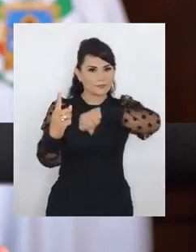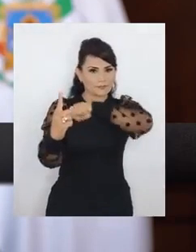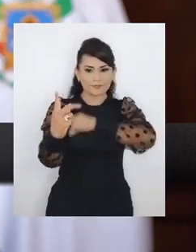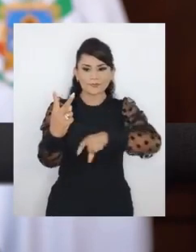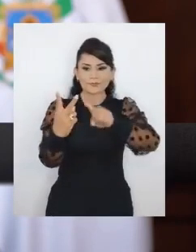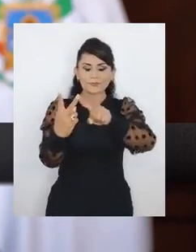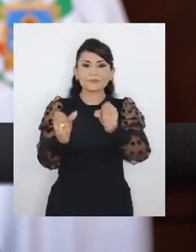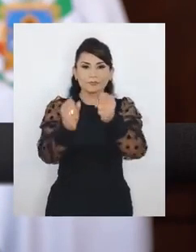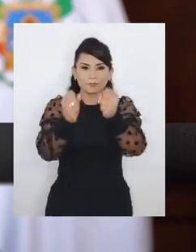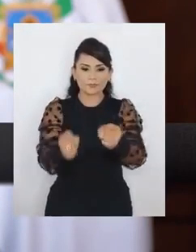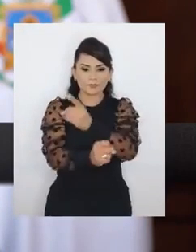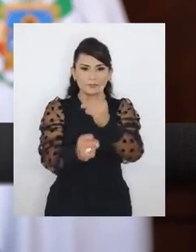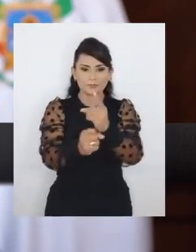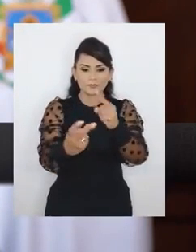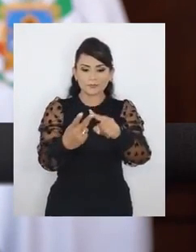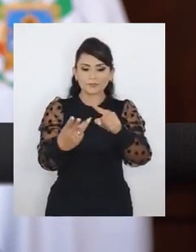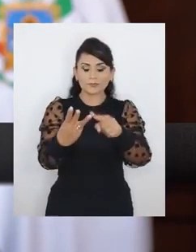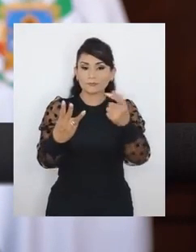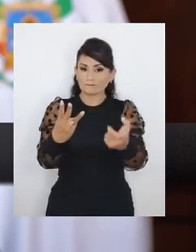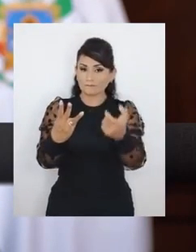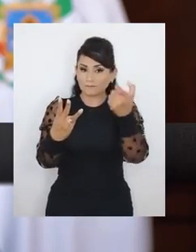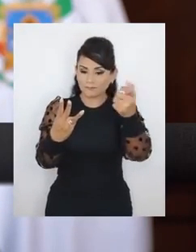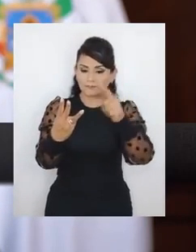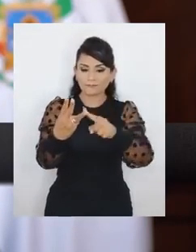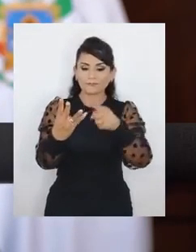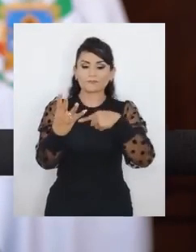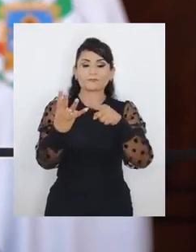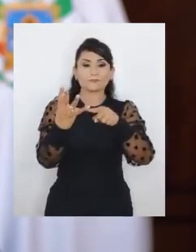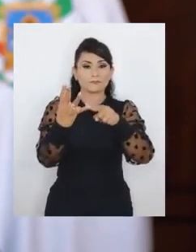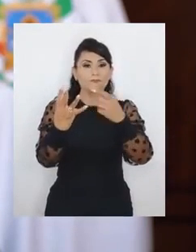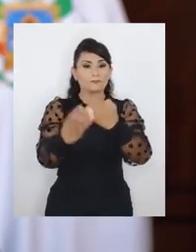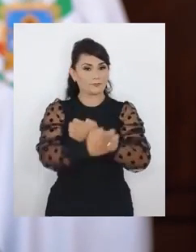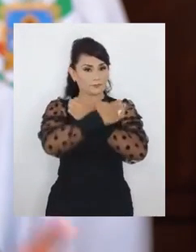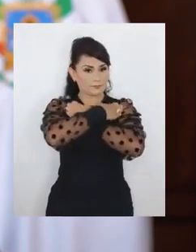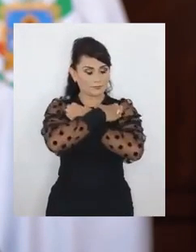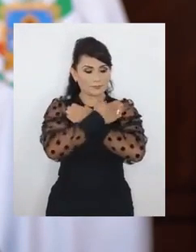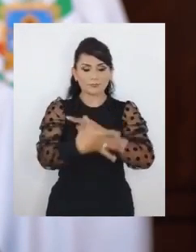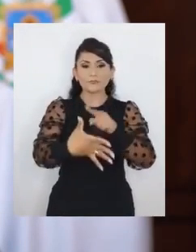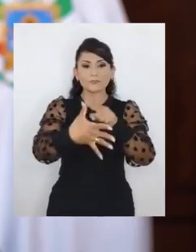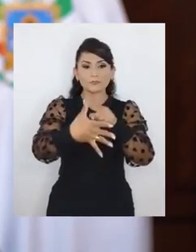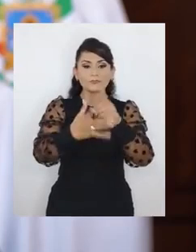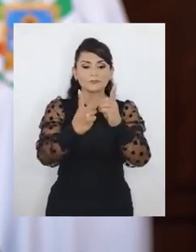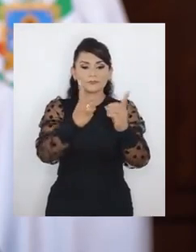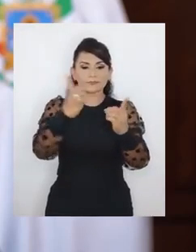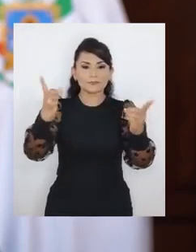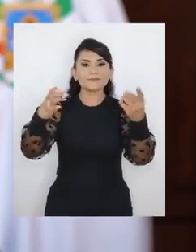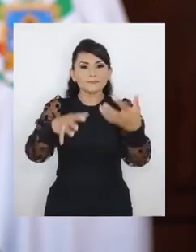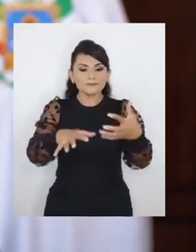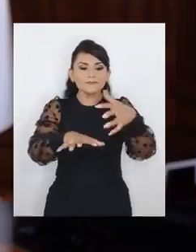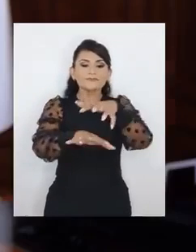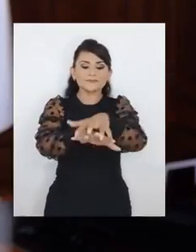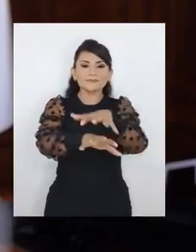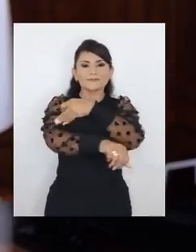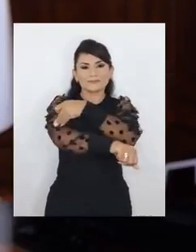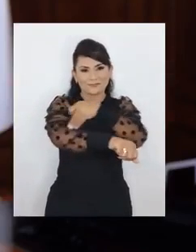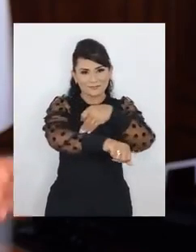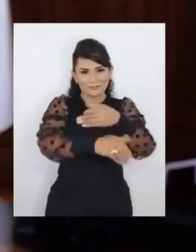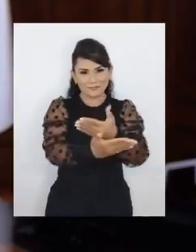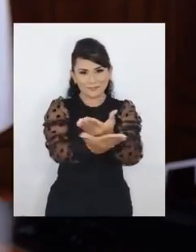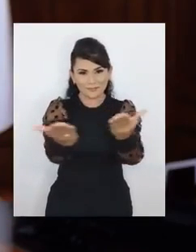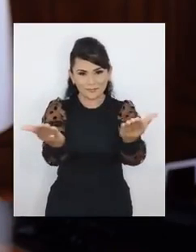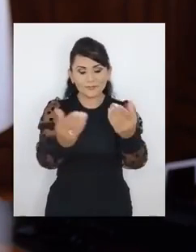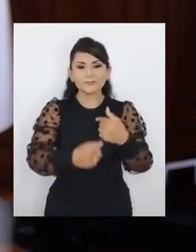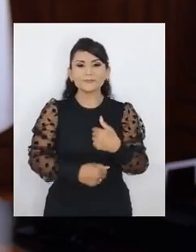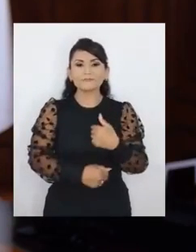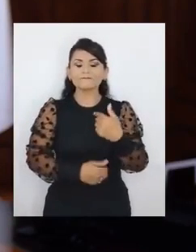digna de sobresalir en tiempos de adversidad y políticas financieras que han dejado entrever que no todo es adquirir deudas millonarias